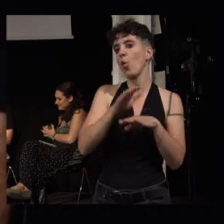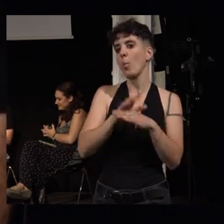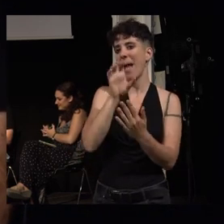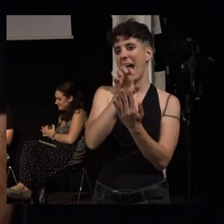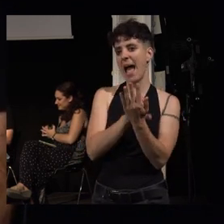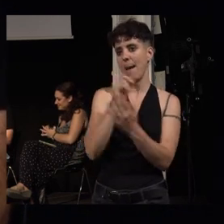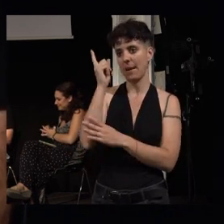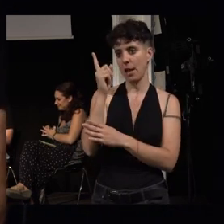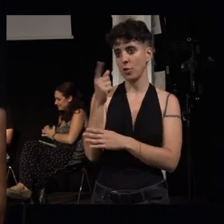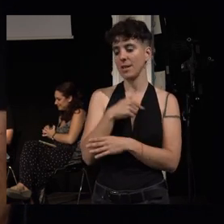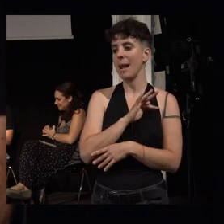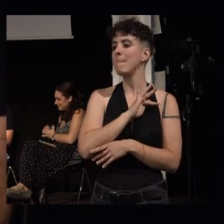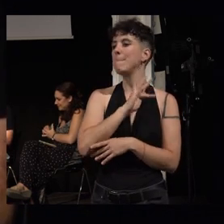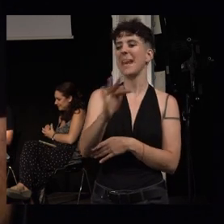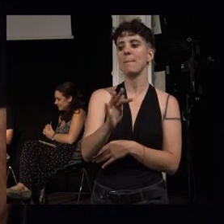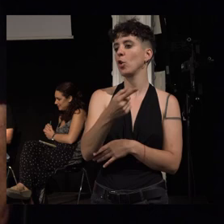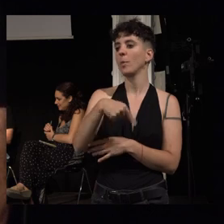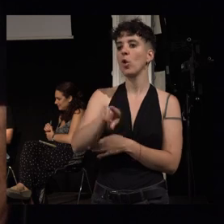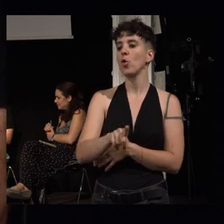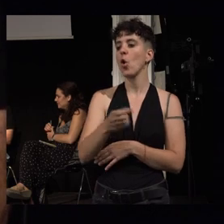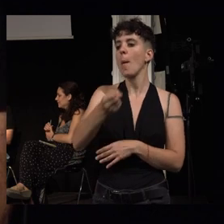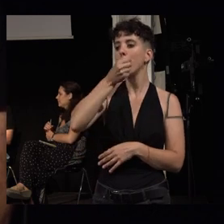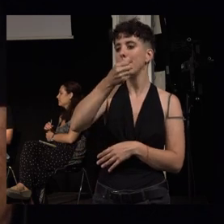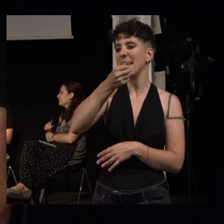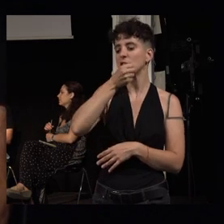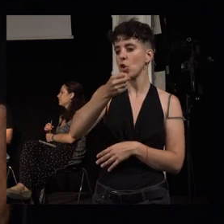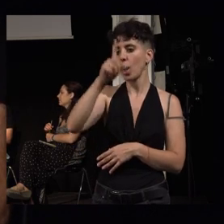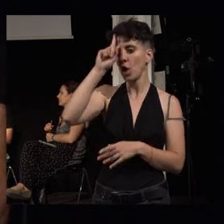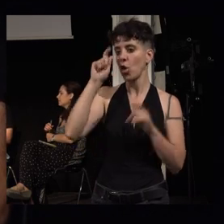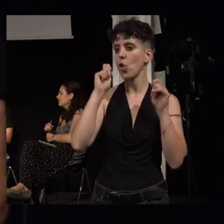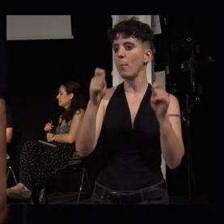Y el premio a esto todo fue el PSOE, pues lo nombró